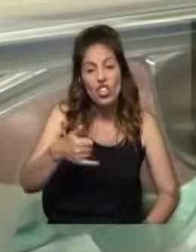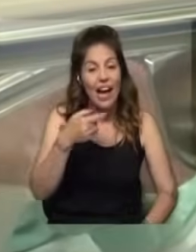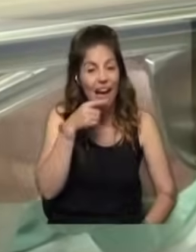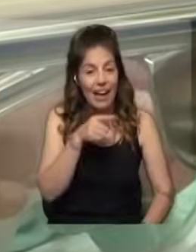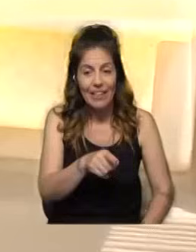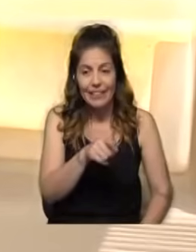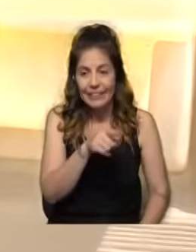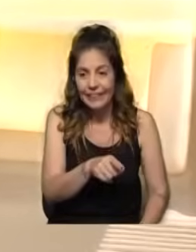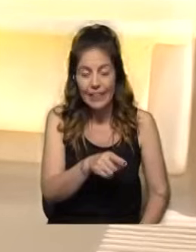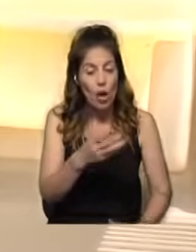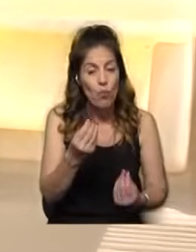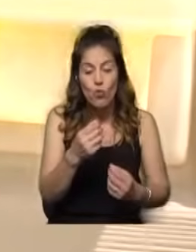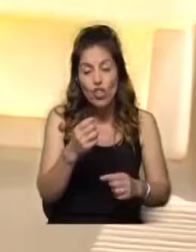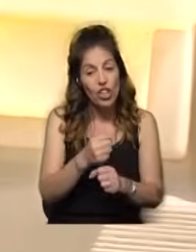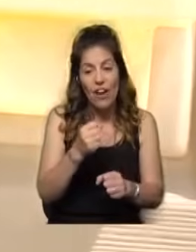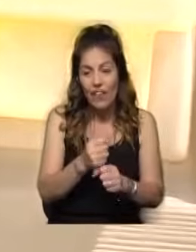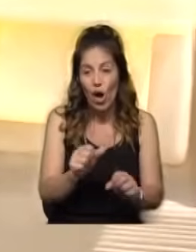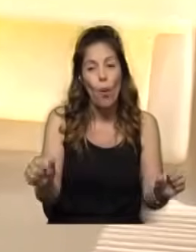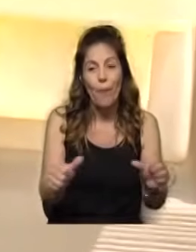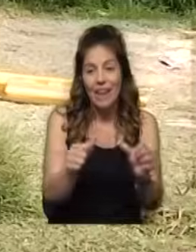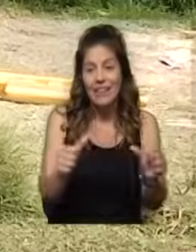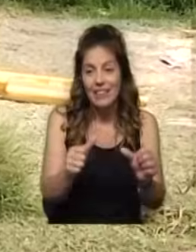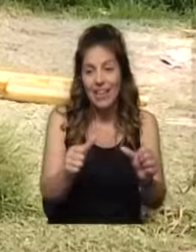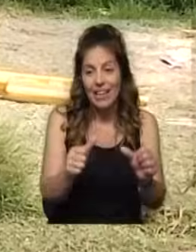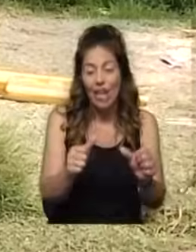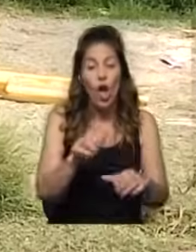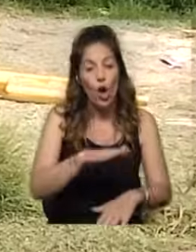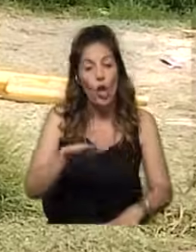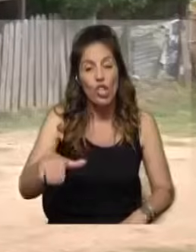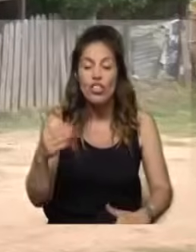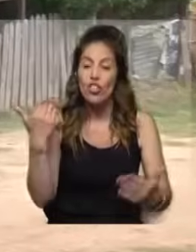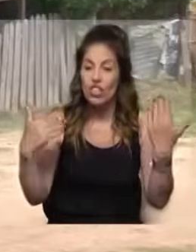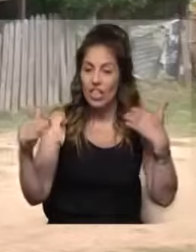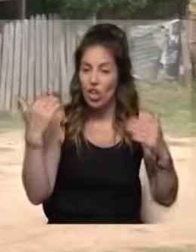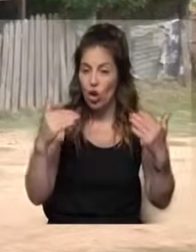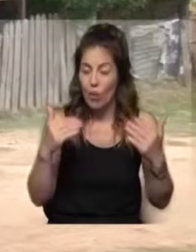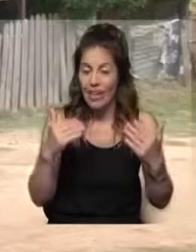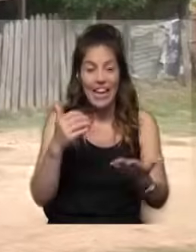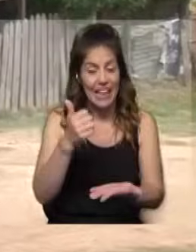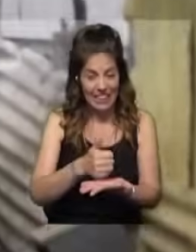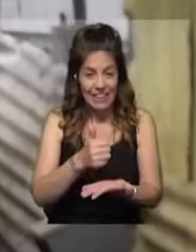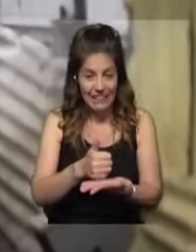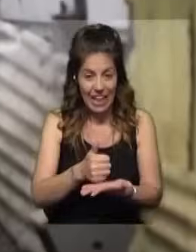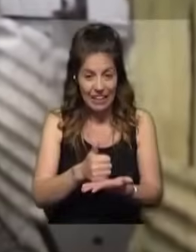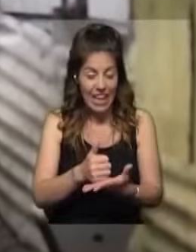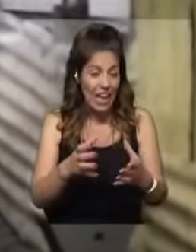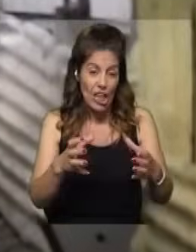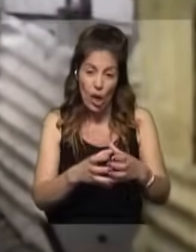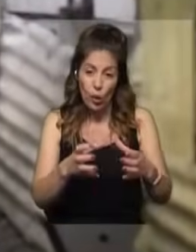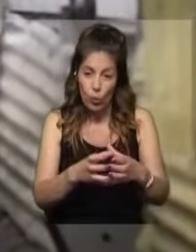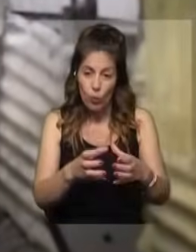parece este varias tareas como como sociedad con los niños y los jóvenes este que están en el en el stock